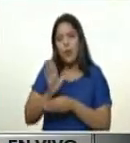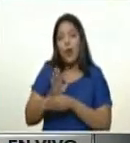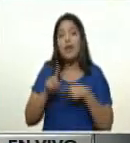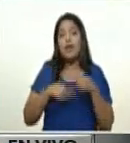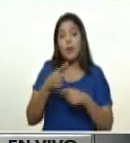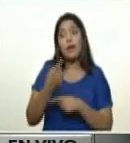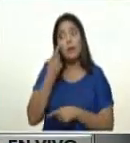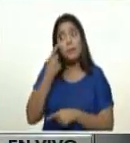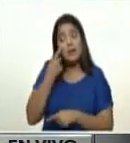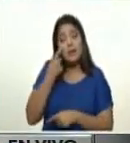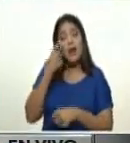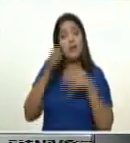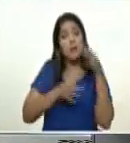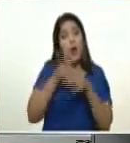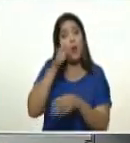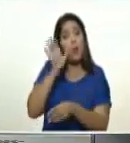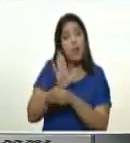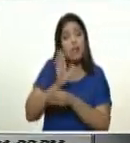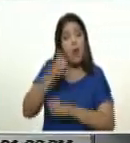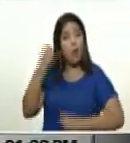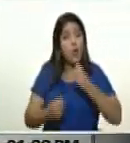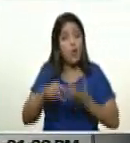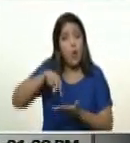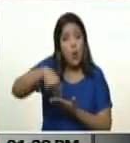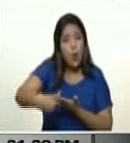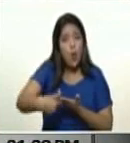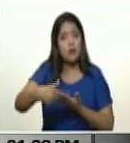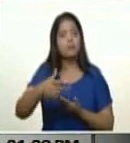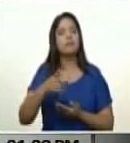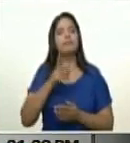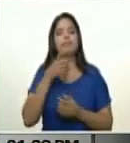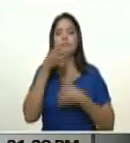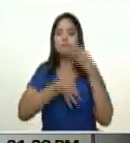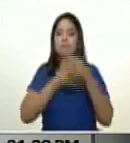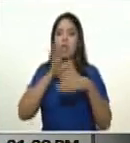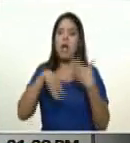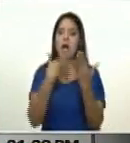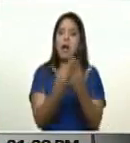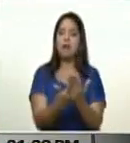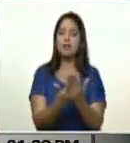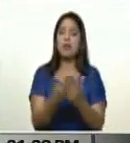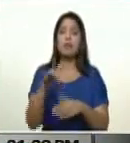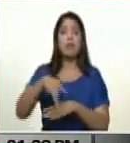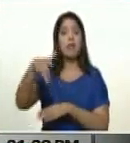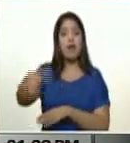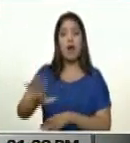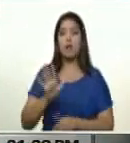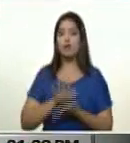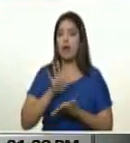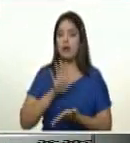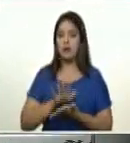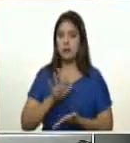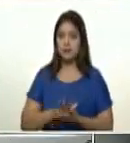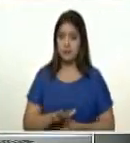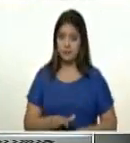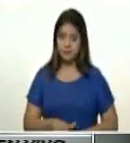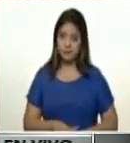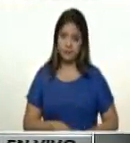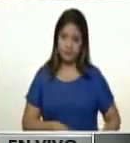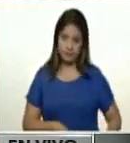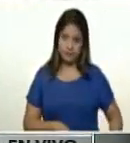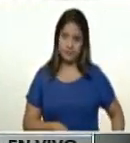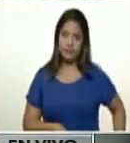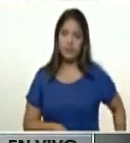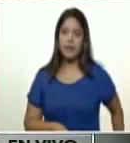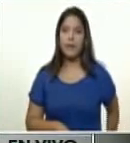decían, fíjate, cuidado cuando corres. Y así por el estilo, hasta que después dejaron que te soltaras con tus